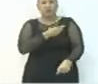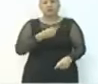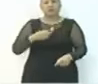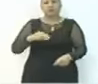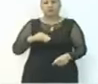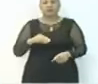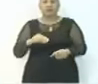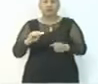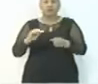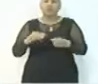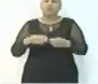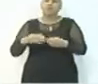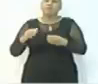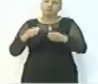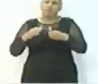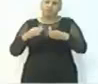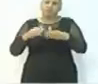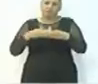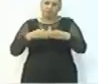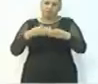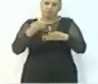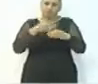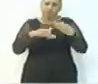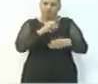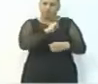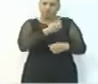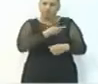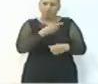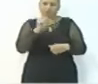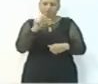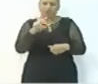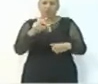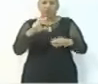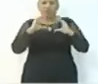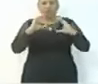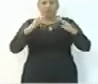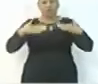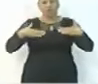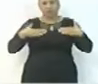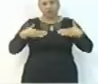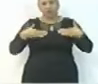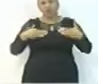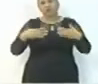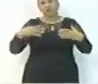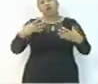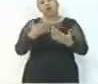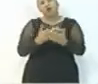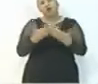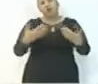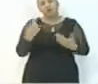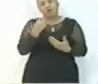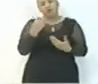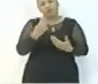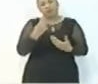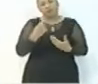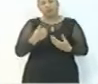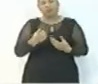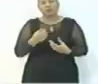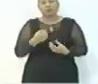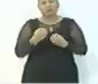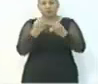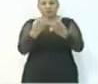de Salud, para que nos comparta uno de los temas sobre embarazo y lactancia que estaremos compartiendo con ustedes.